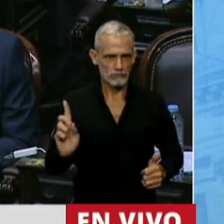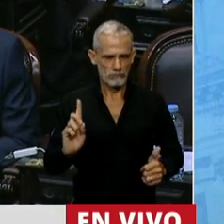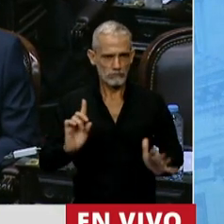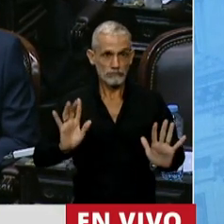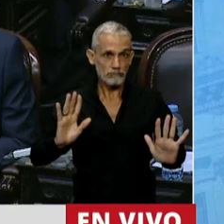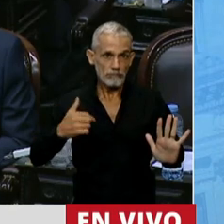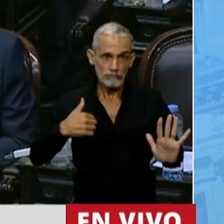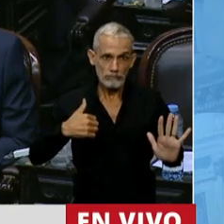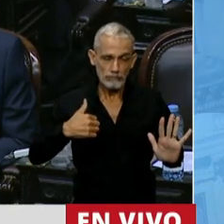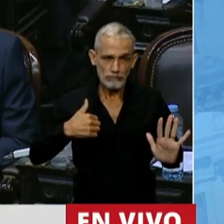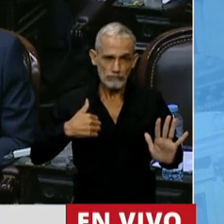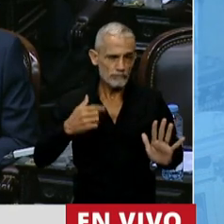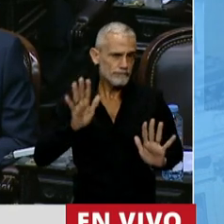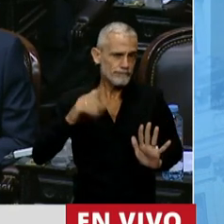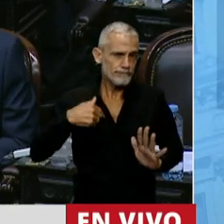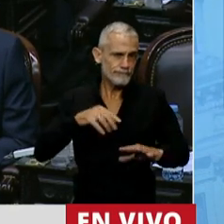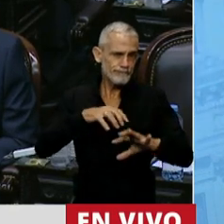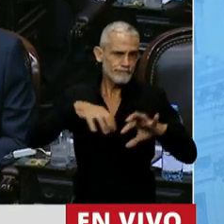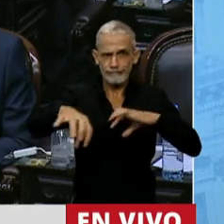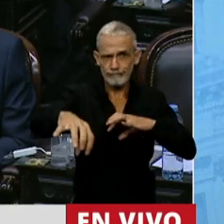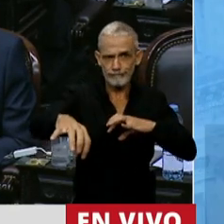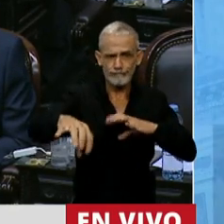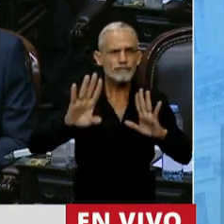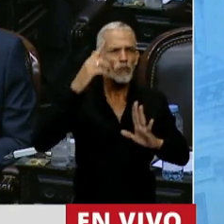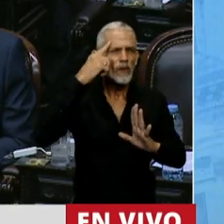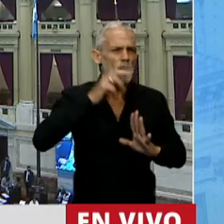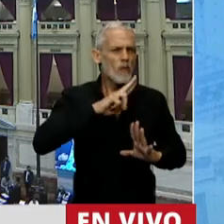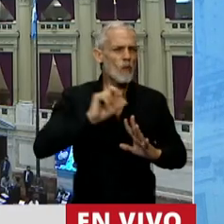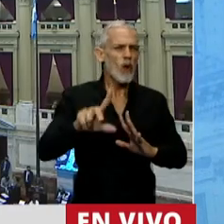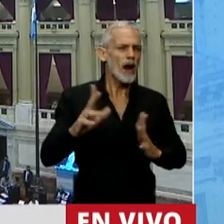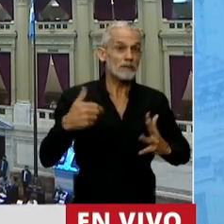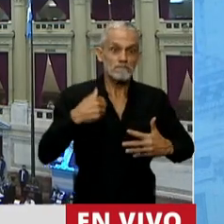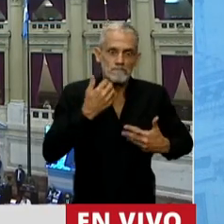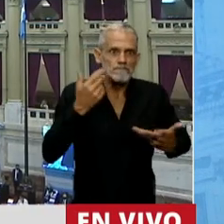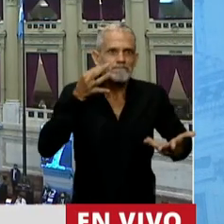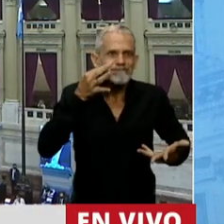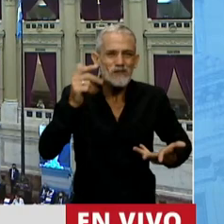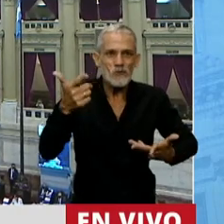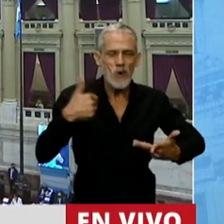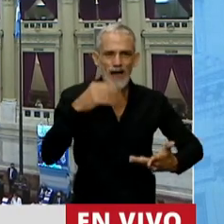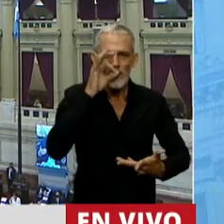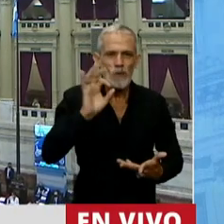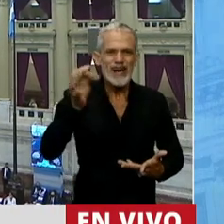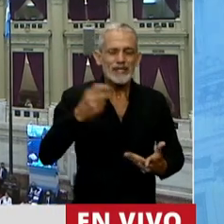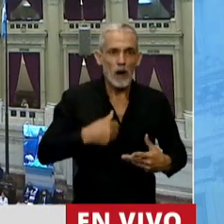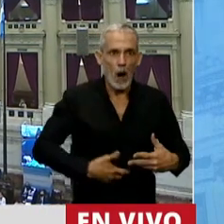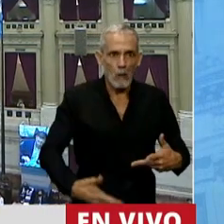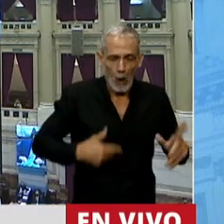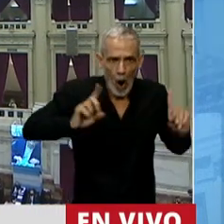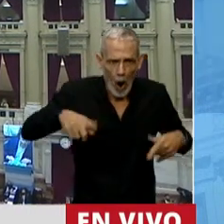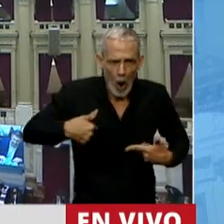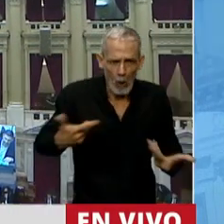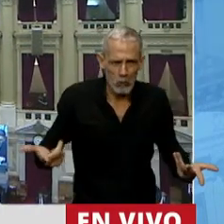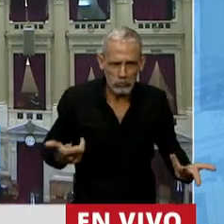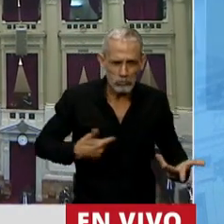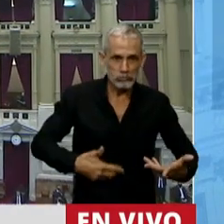Simplemente trato de ponerme en otros zapatos porque no sé en carne propia ni nunca lo voy a saber lo que es gestar o